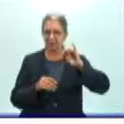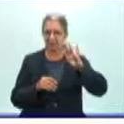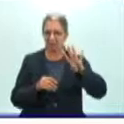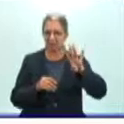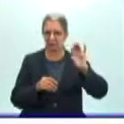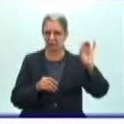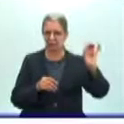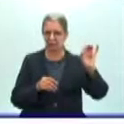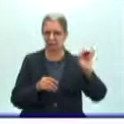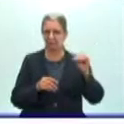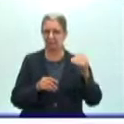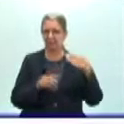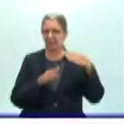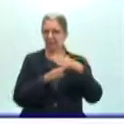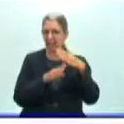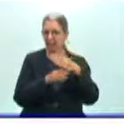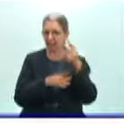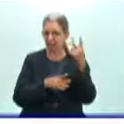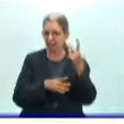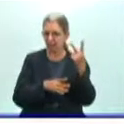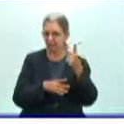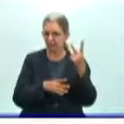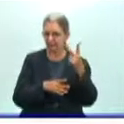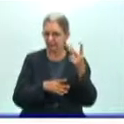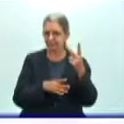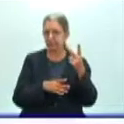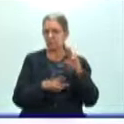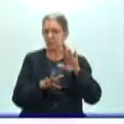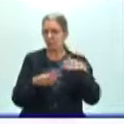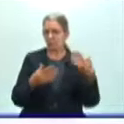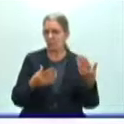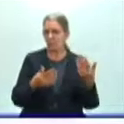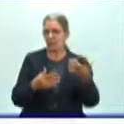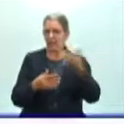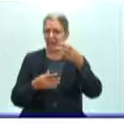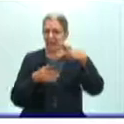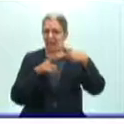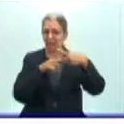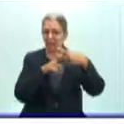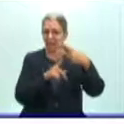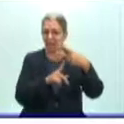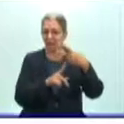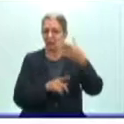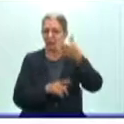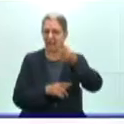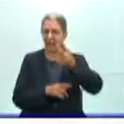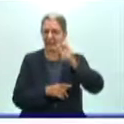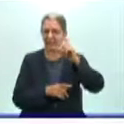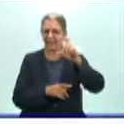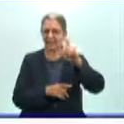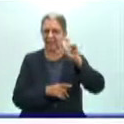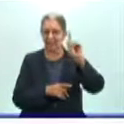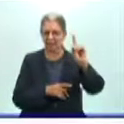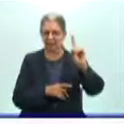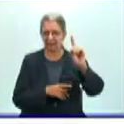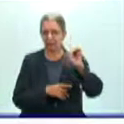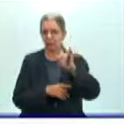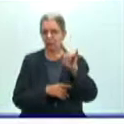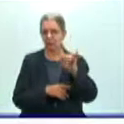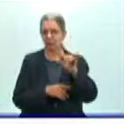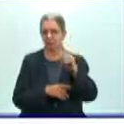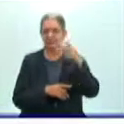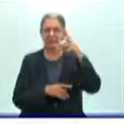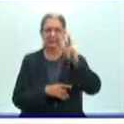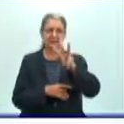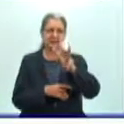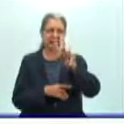conoces, efectúas la división y obtienes entonces que el ángulo ACD, su